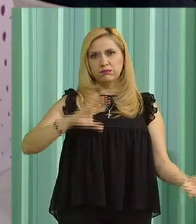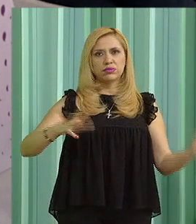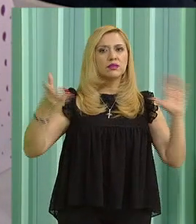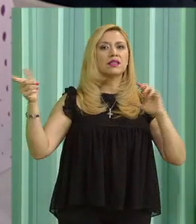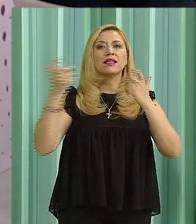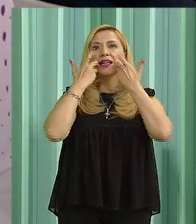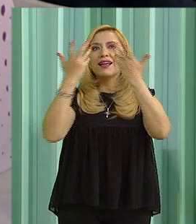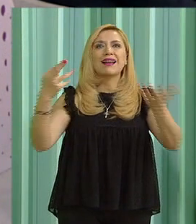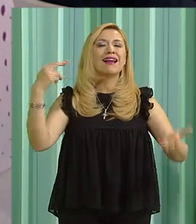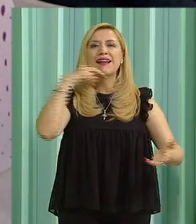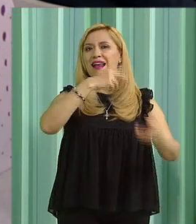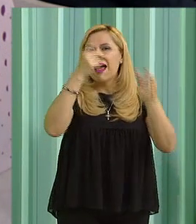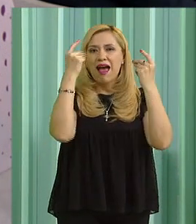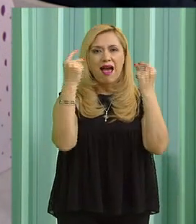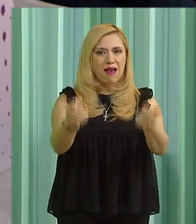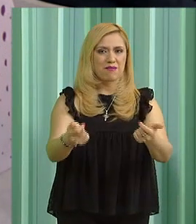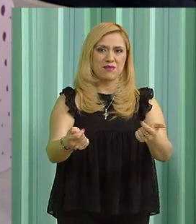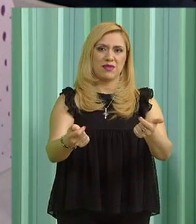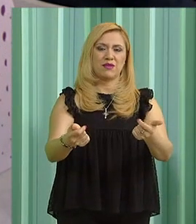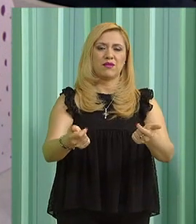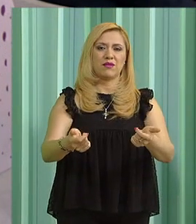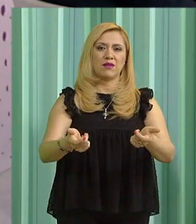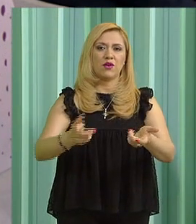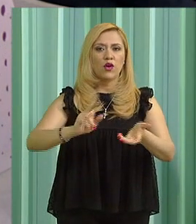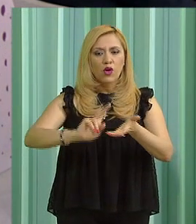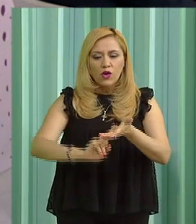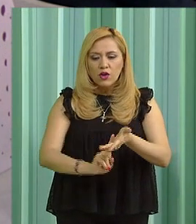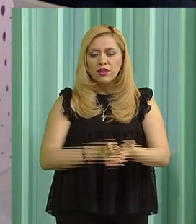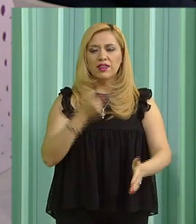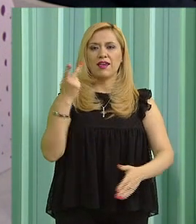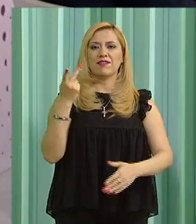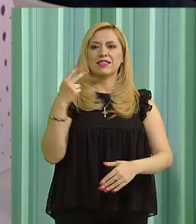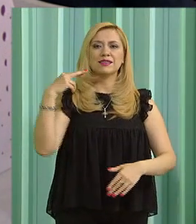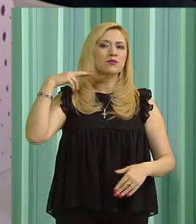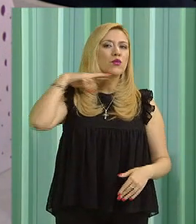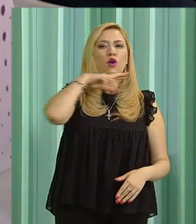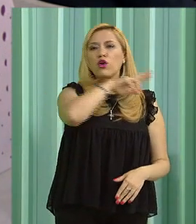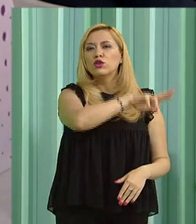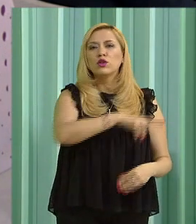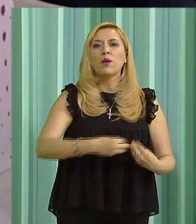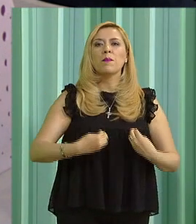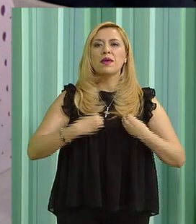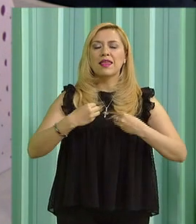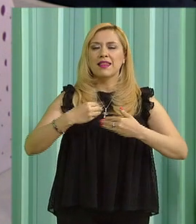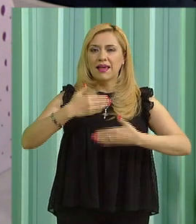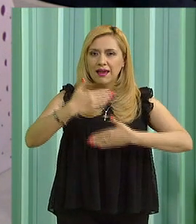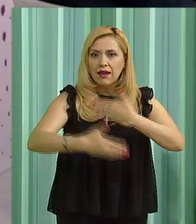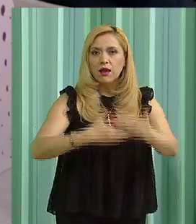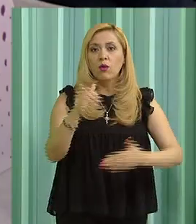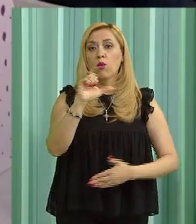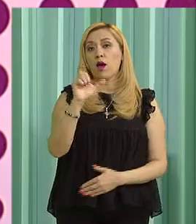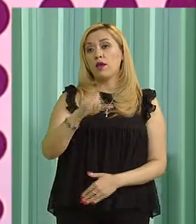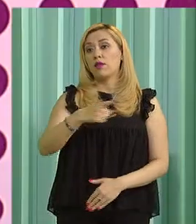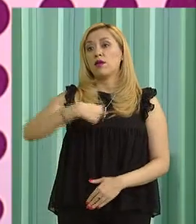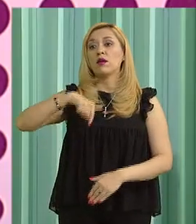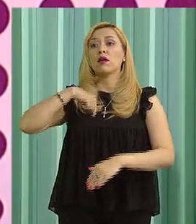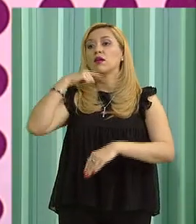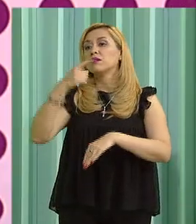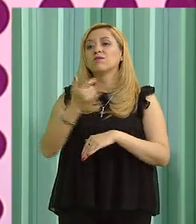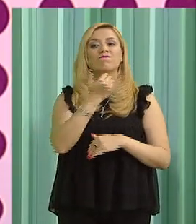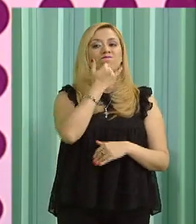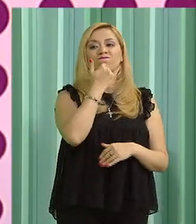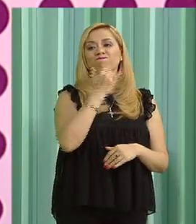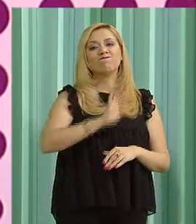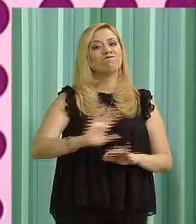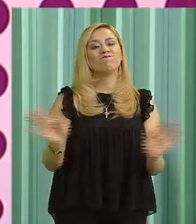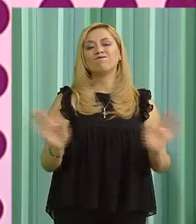resolvieran rápidamente, ¿no? Por supuesto. Volver a reconstruir algo pronto. Y cuando uno les informa, pues no,